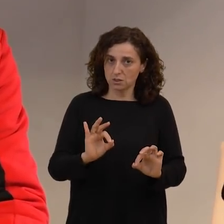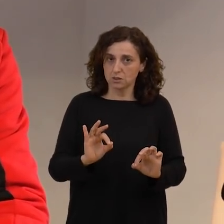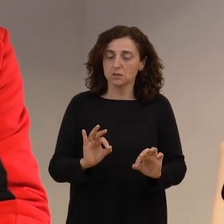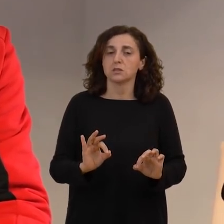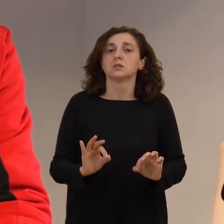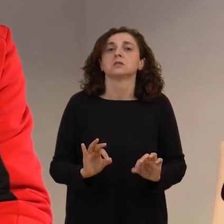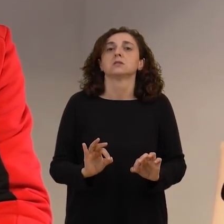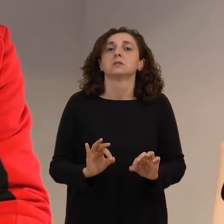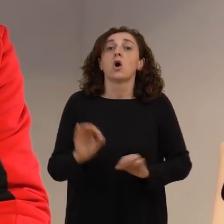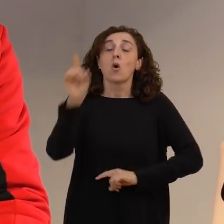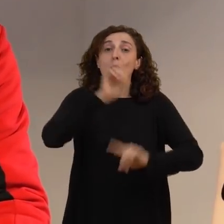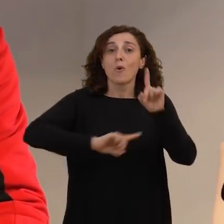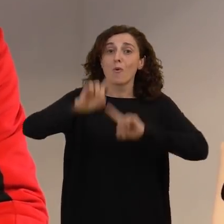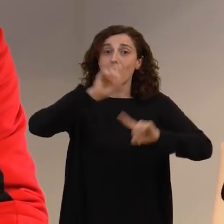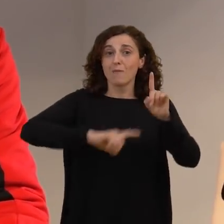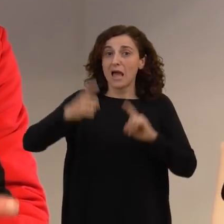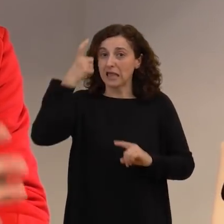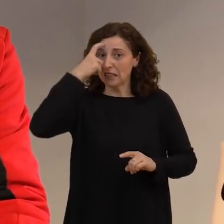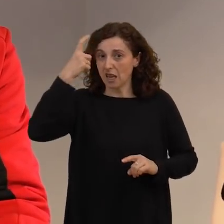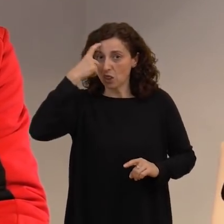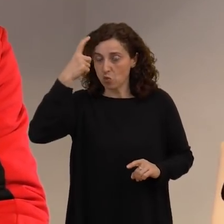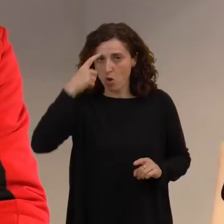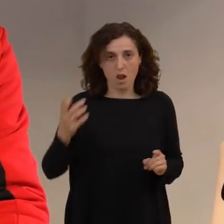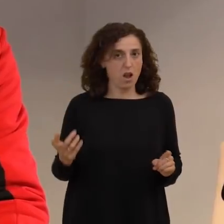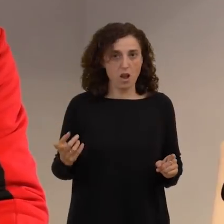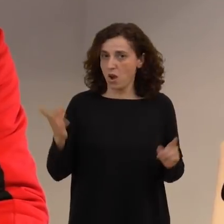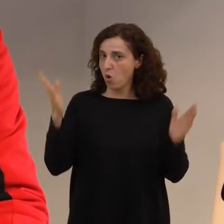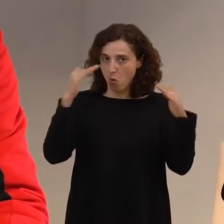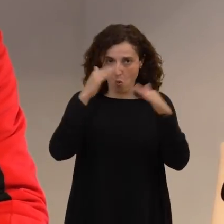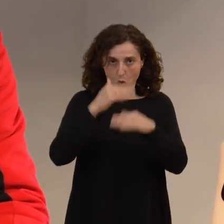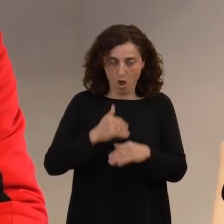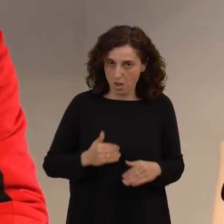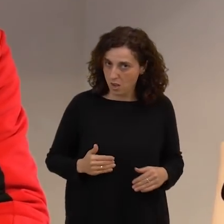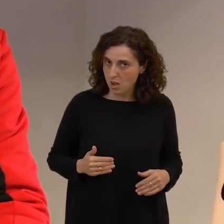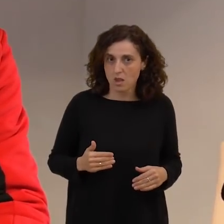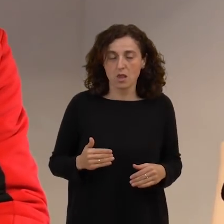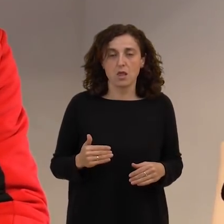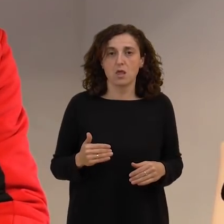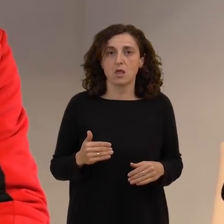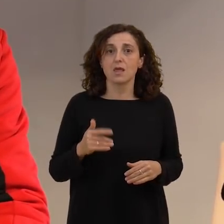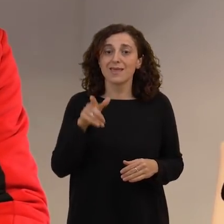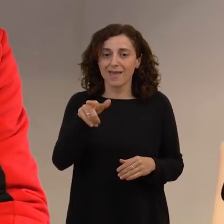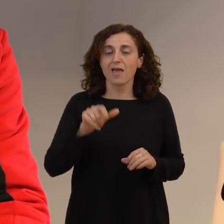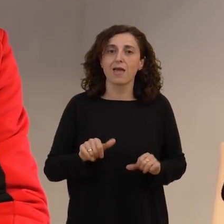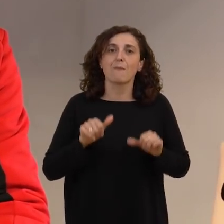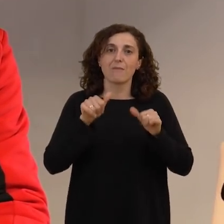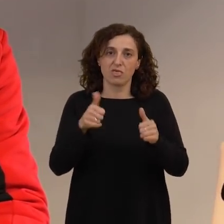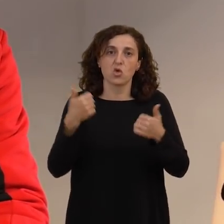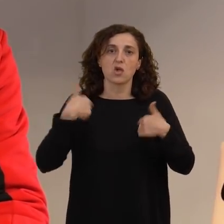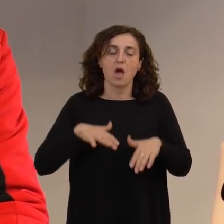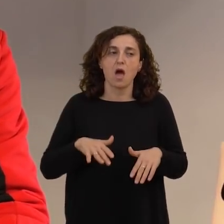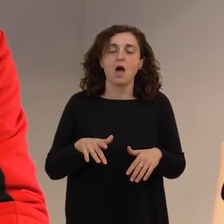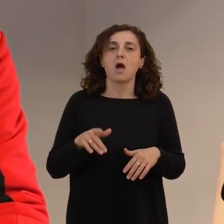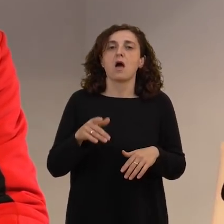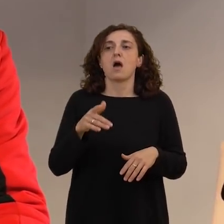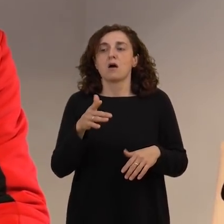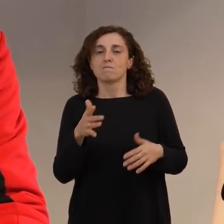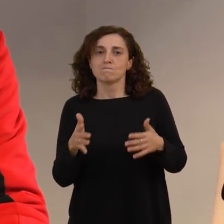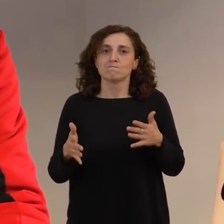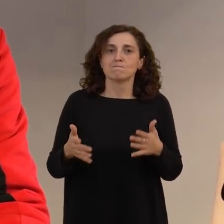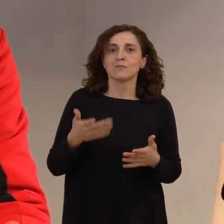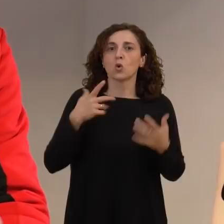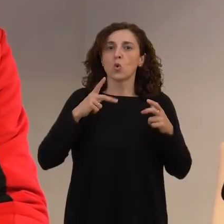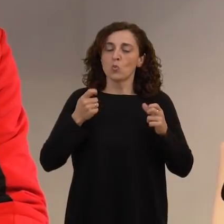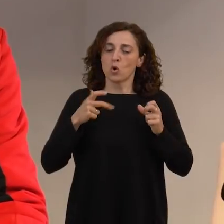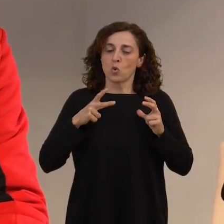no tenían retrasos a nivel intercambio, y tal, y ahí empezó a ya